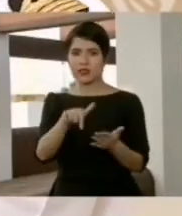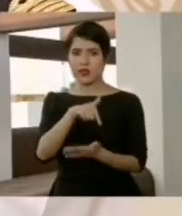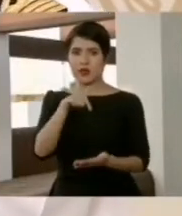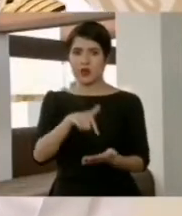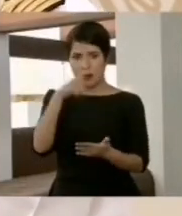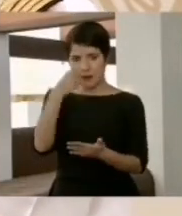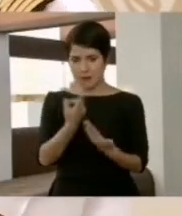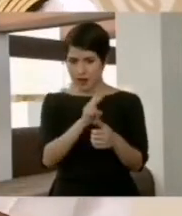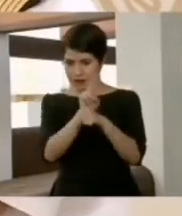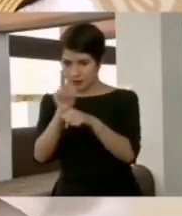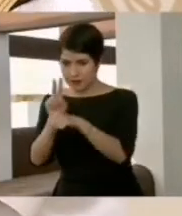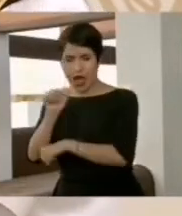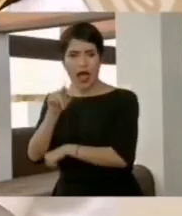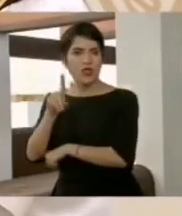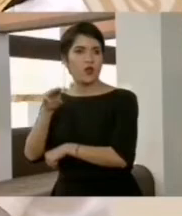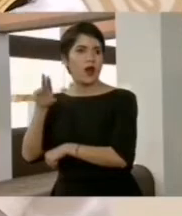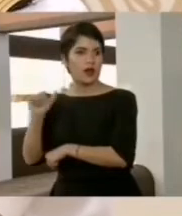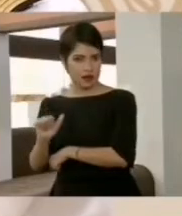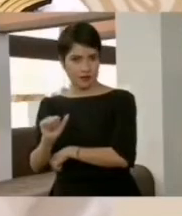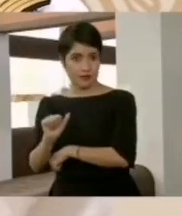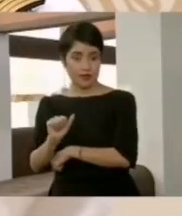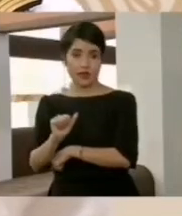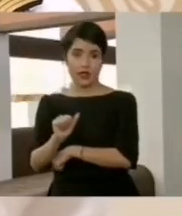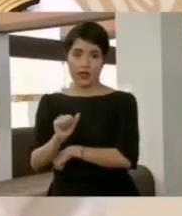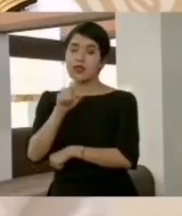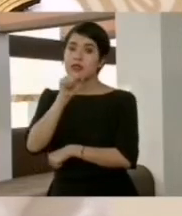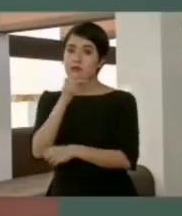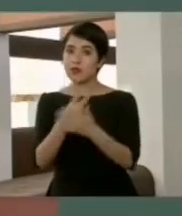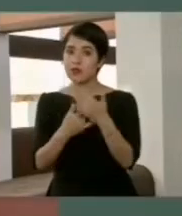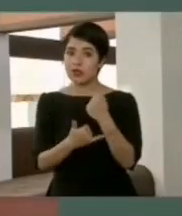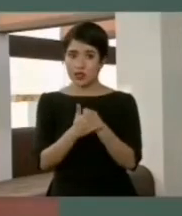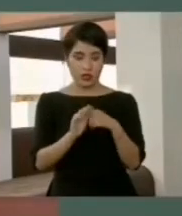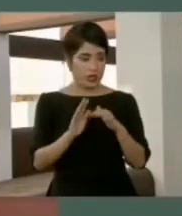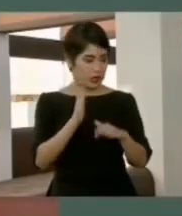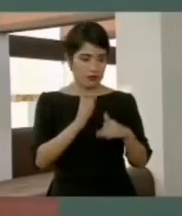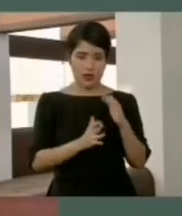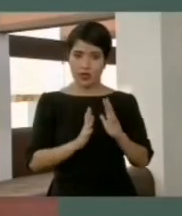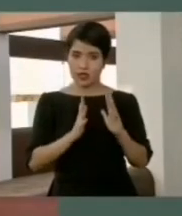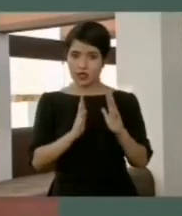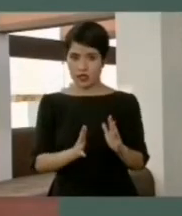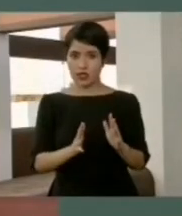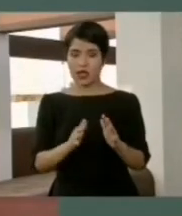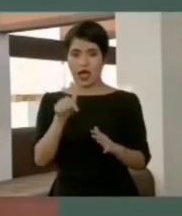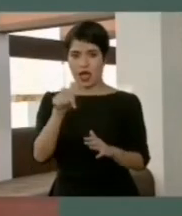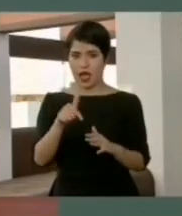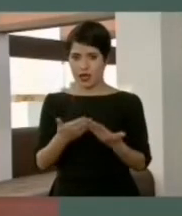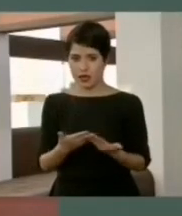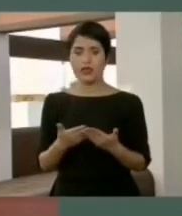de la plataforma de la aduana. Dentro de los proyectos concluidos por la Administración Portuaria